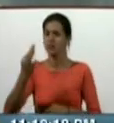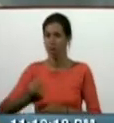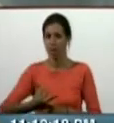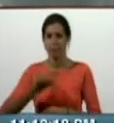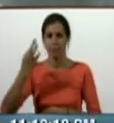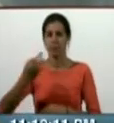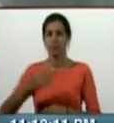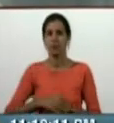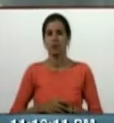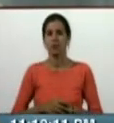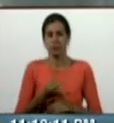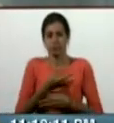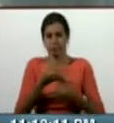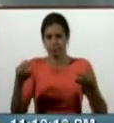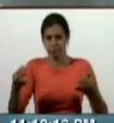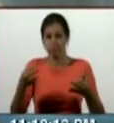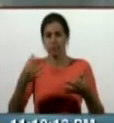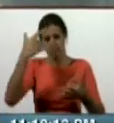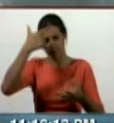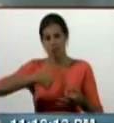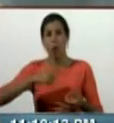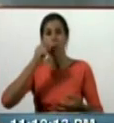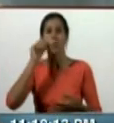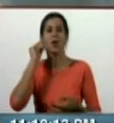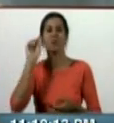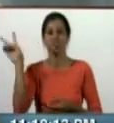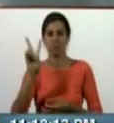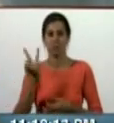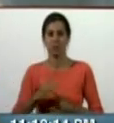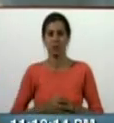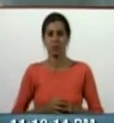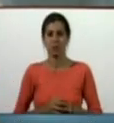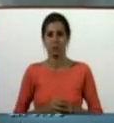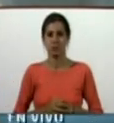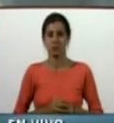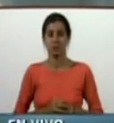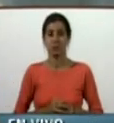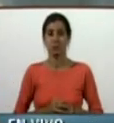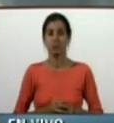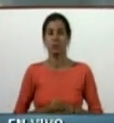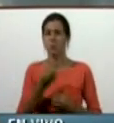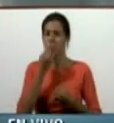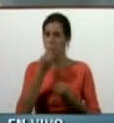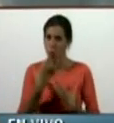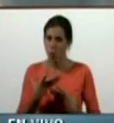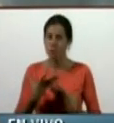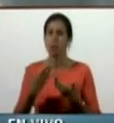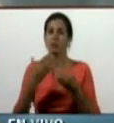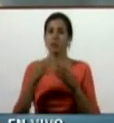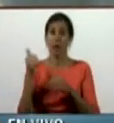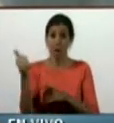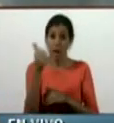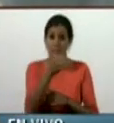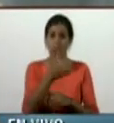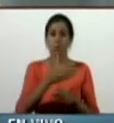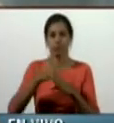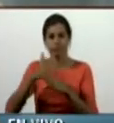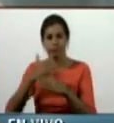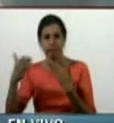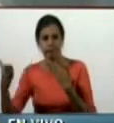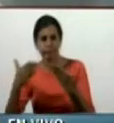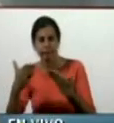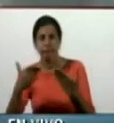nuestro gentilicio como venezolanas y como venezolanos. En generosidad con cada uno de nosotros,